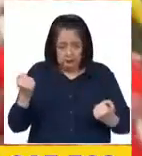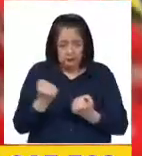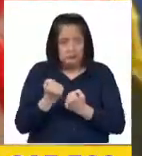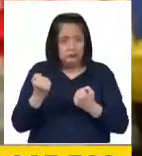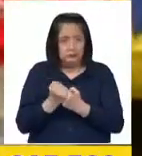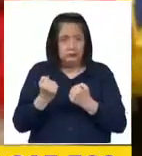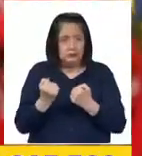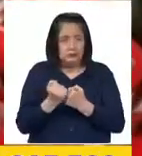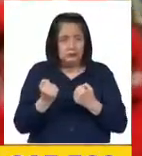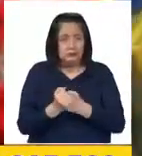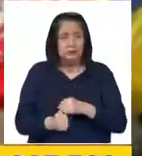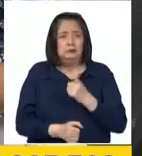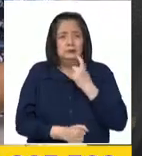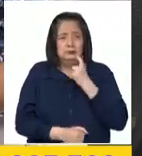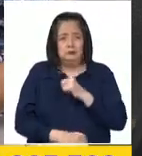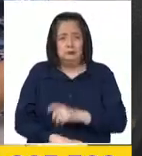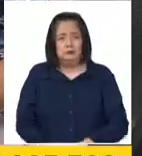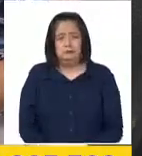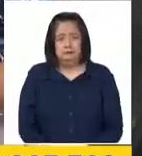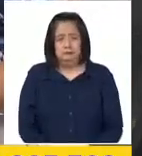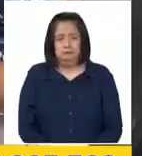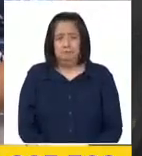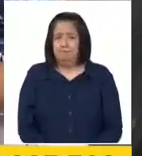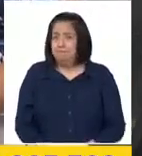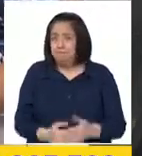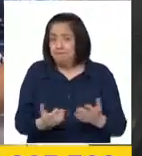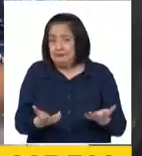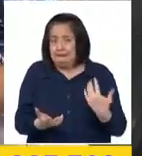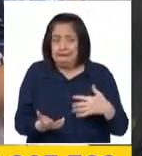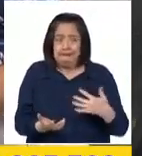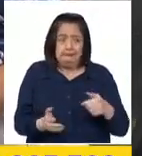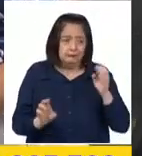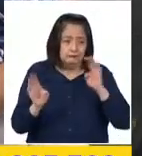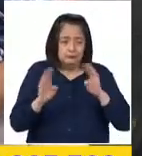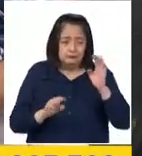Ucrania. Evidentemente preocupado por la guerra en Ucrania.